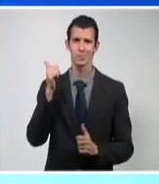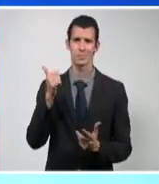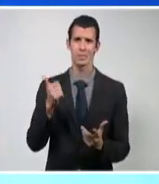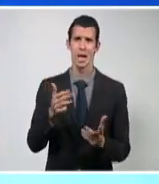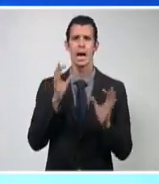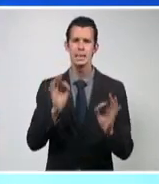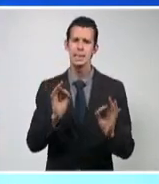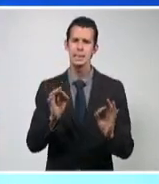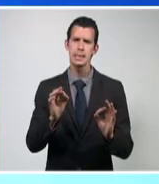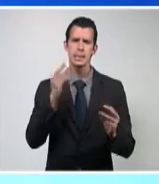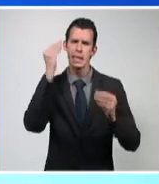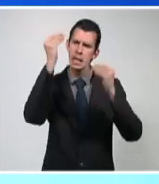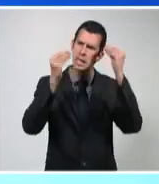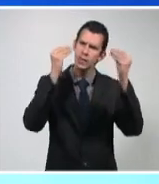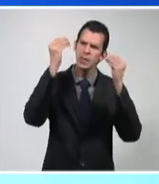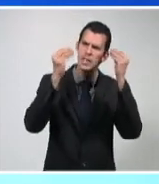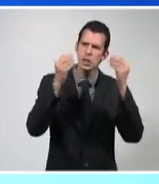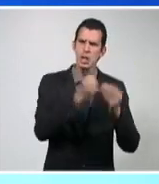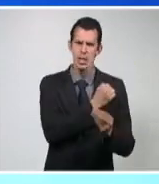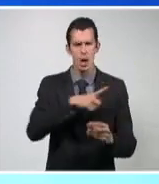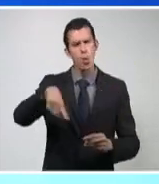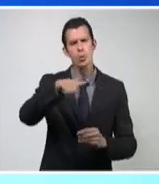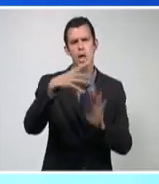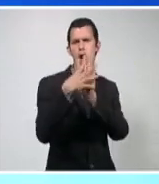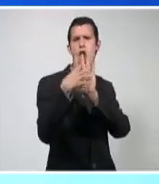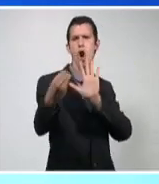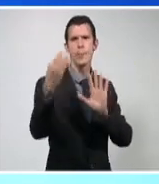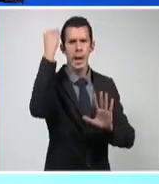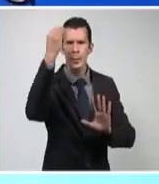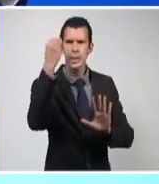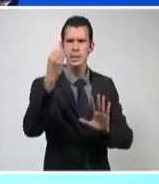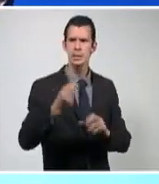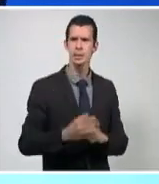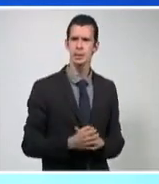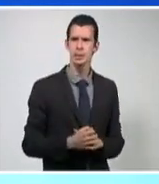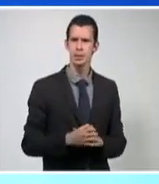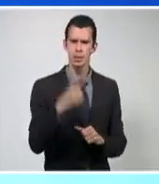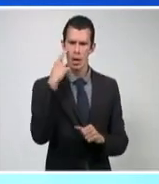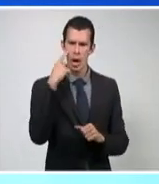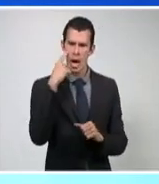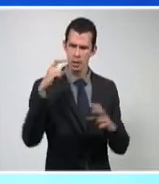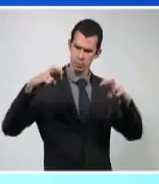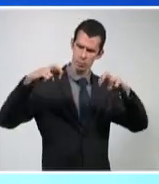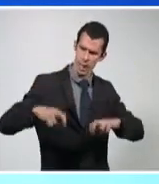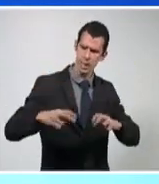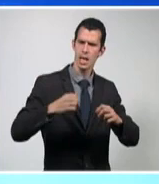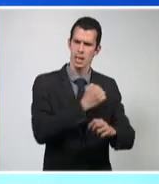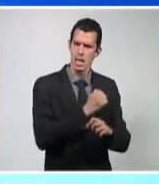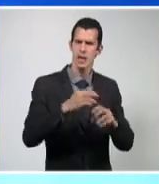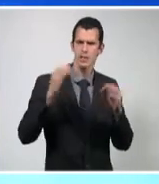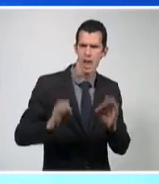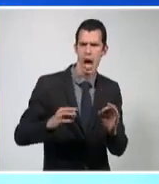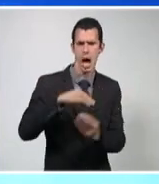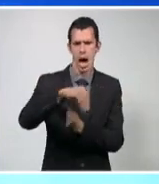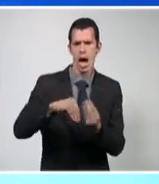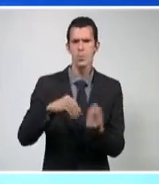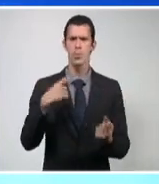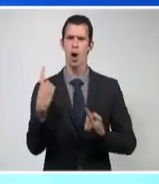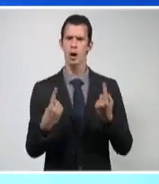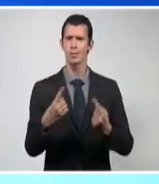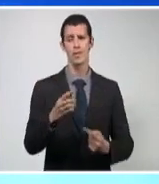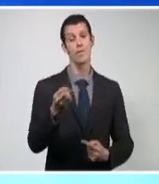esa plataforma presente también para dialogar el día en que no interesaba el diálogo. De las rutas de su financiamiento de